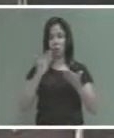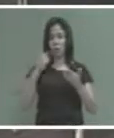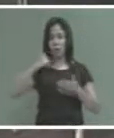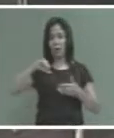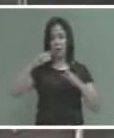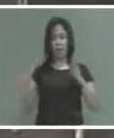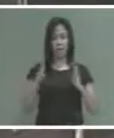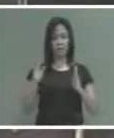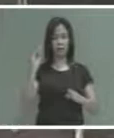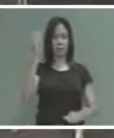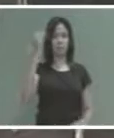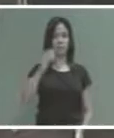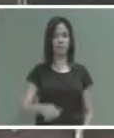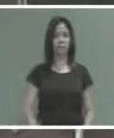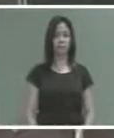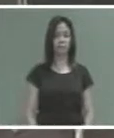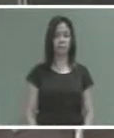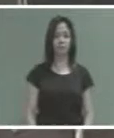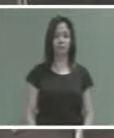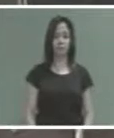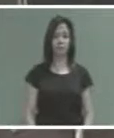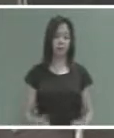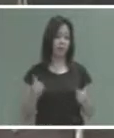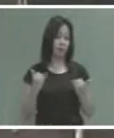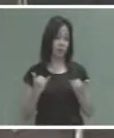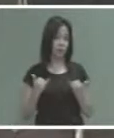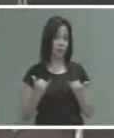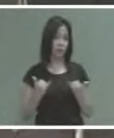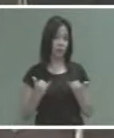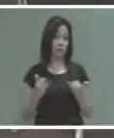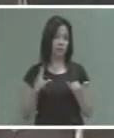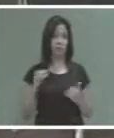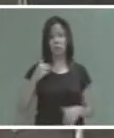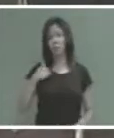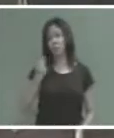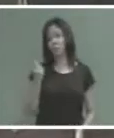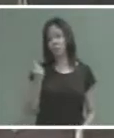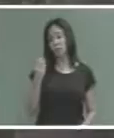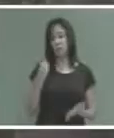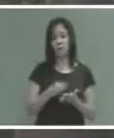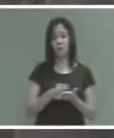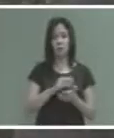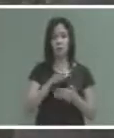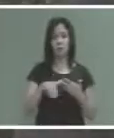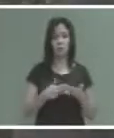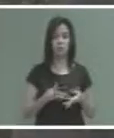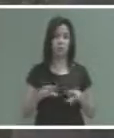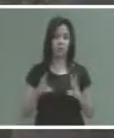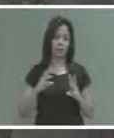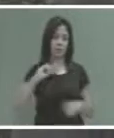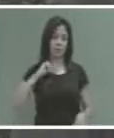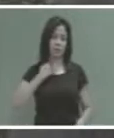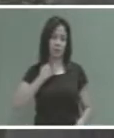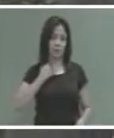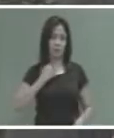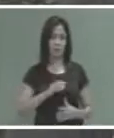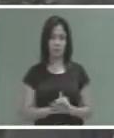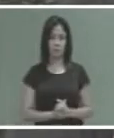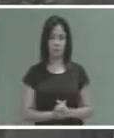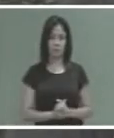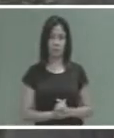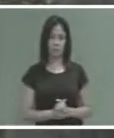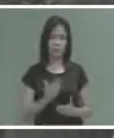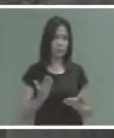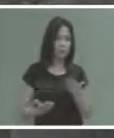artista joven, que en este momento pues quizás no tiene el dinero para comprar los materiales que son tan caros,